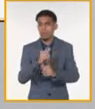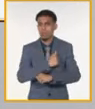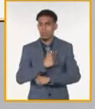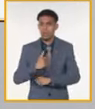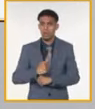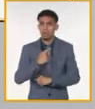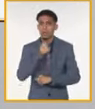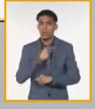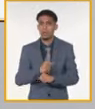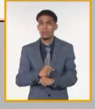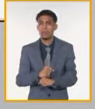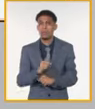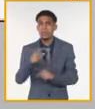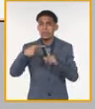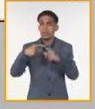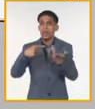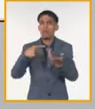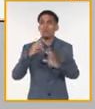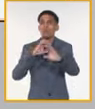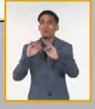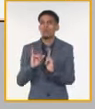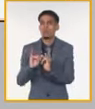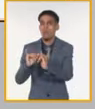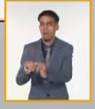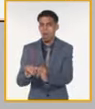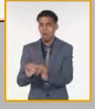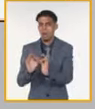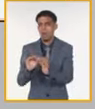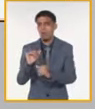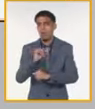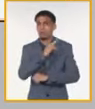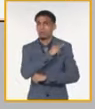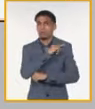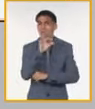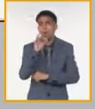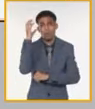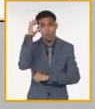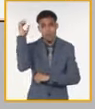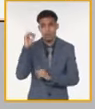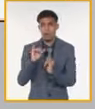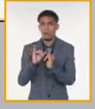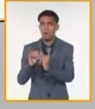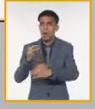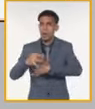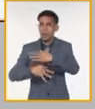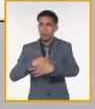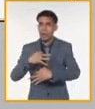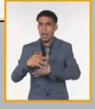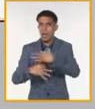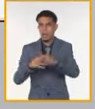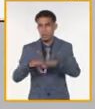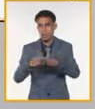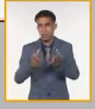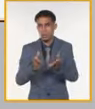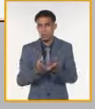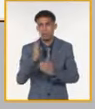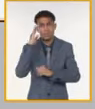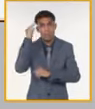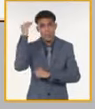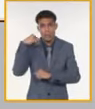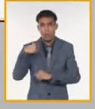disolverla primero tiene que comunicarlo hacerlo oficial y publicitarlo y